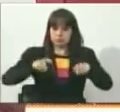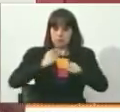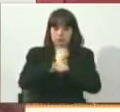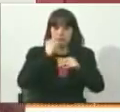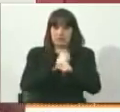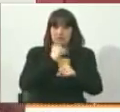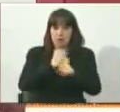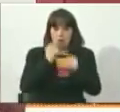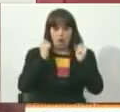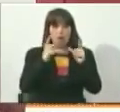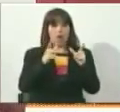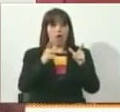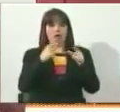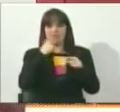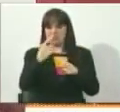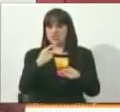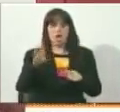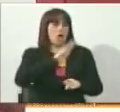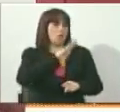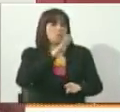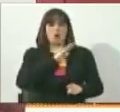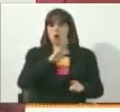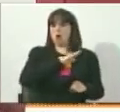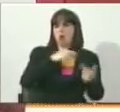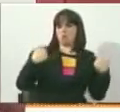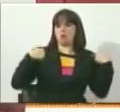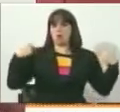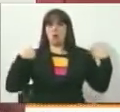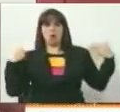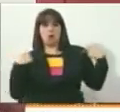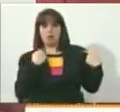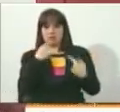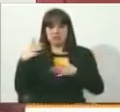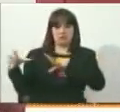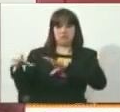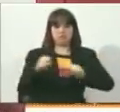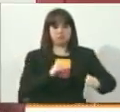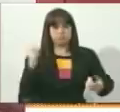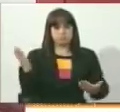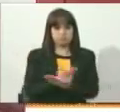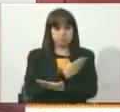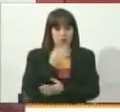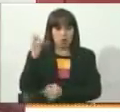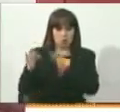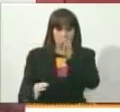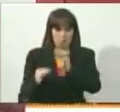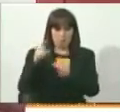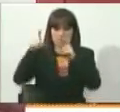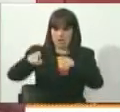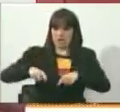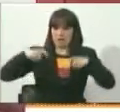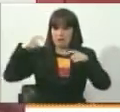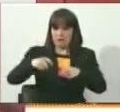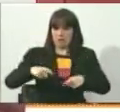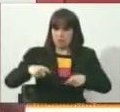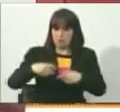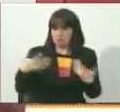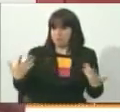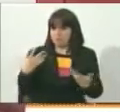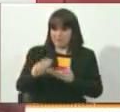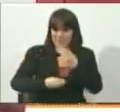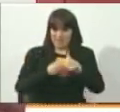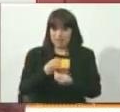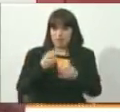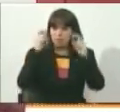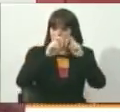de repente le aparece no un dueño, sino varios dueños. Entonces viene un juez agrario a lanzar todo para atrás. Vamos a